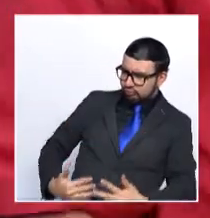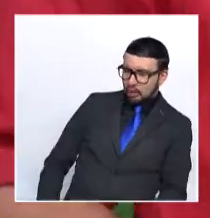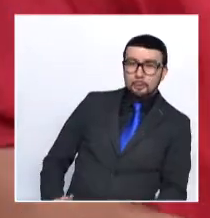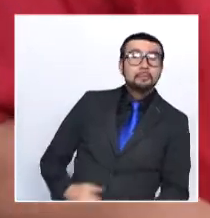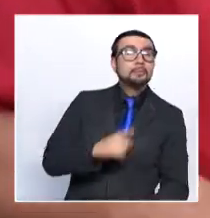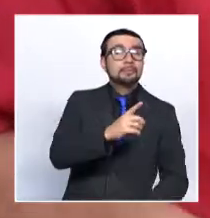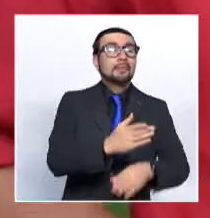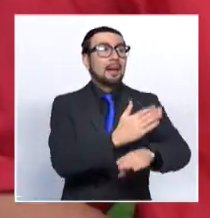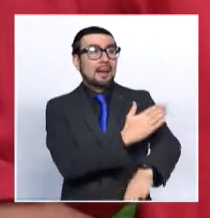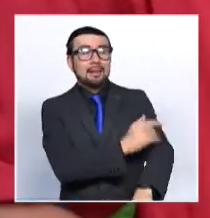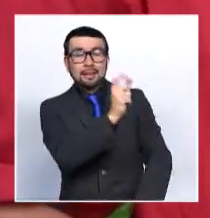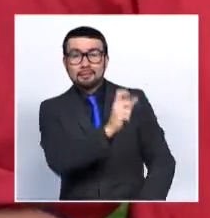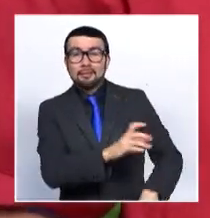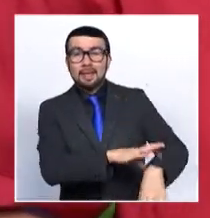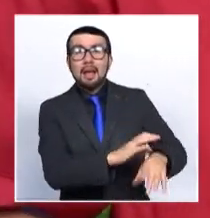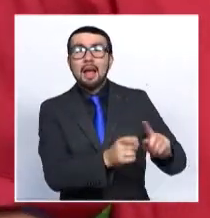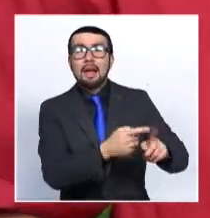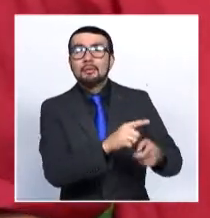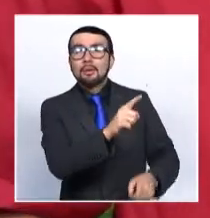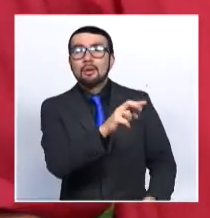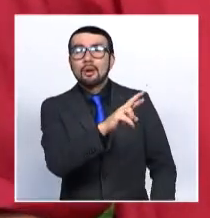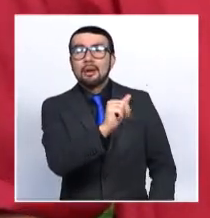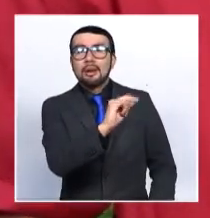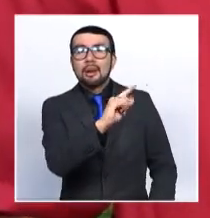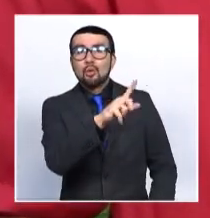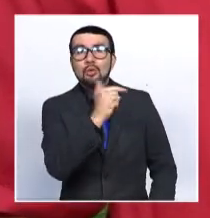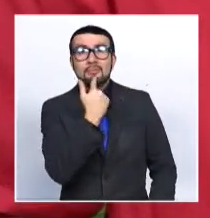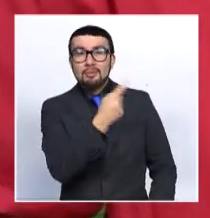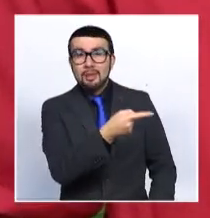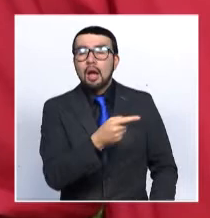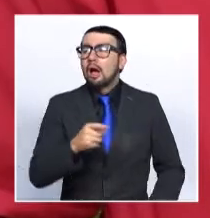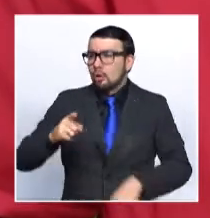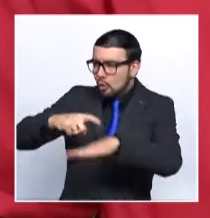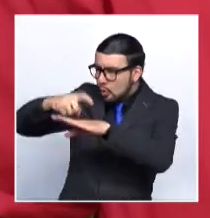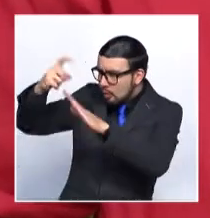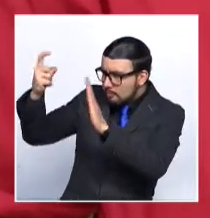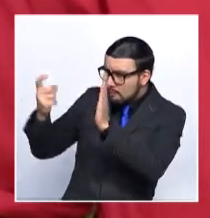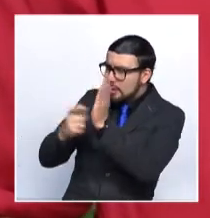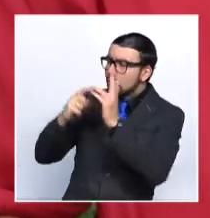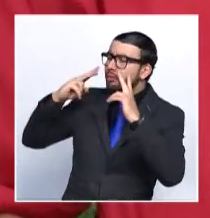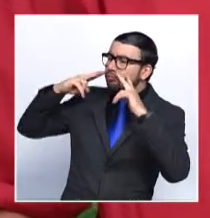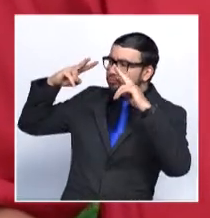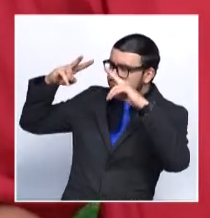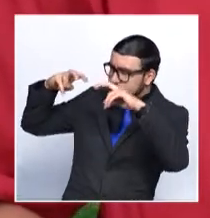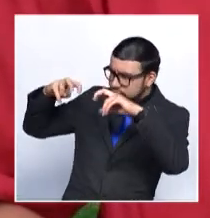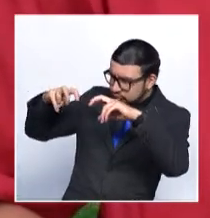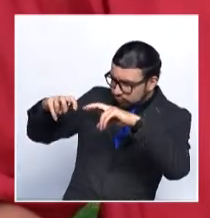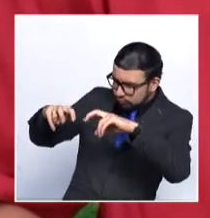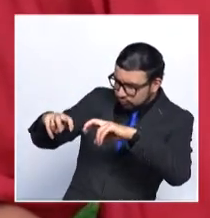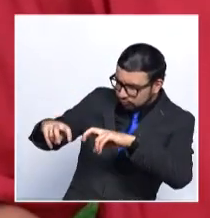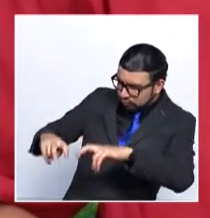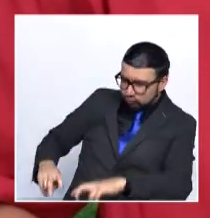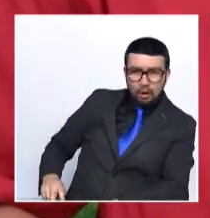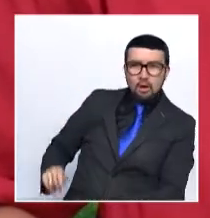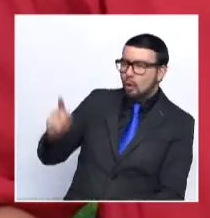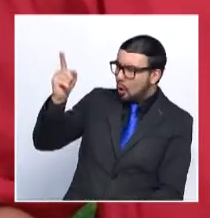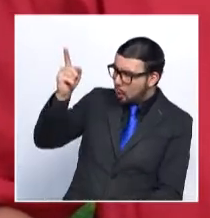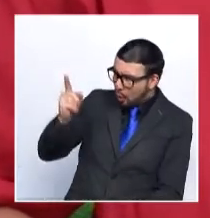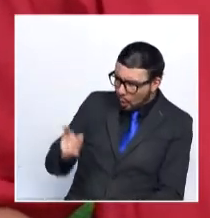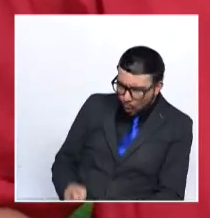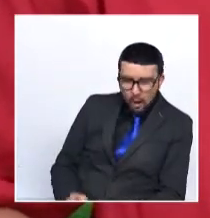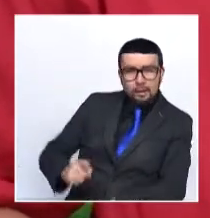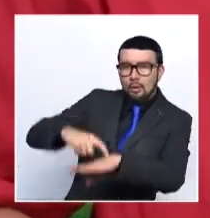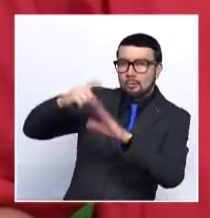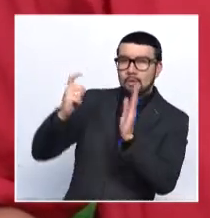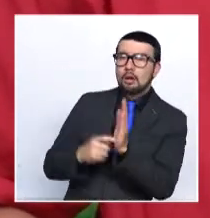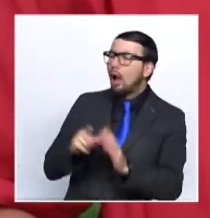dijo ya nuestro compañero Raúl, hacemos una evaluación integral, no solamente miramos a la persona por el